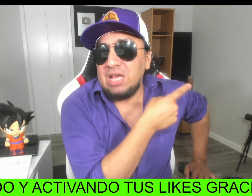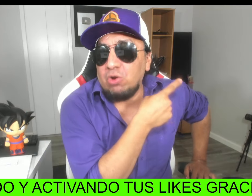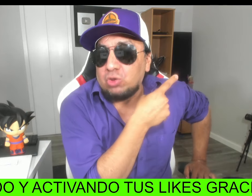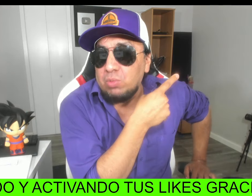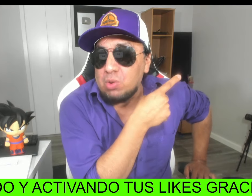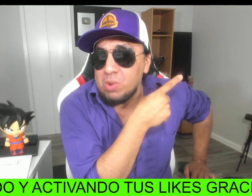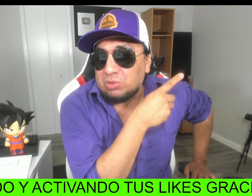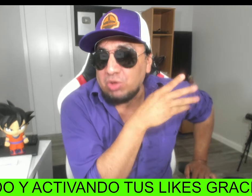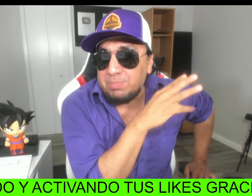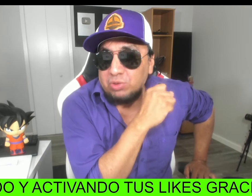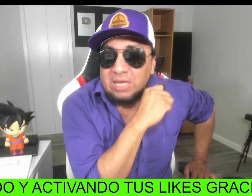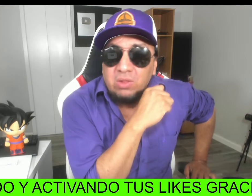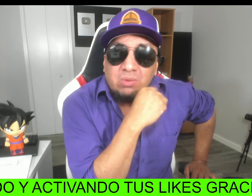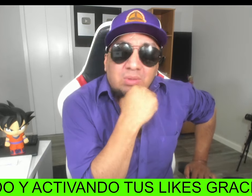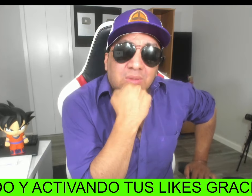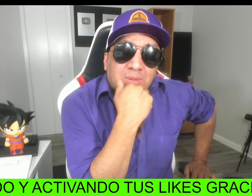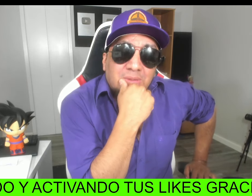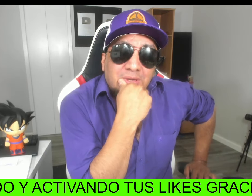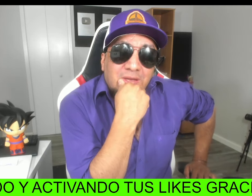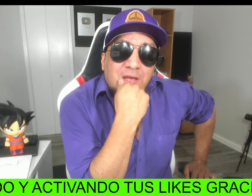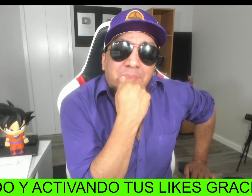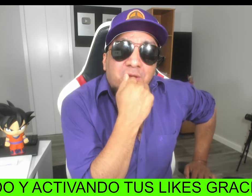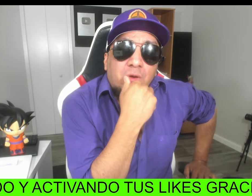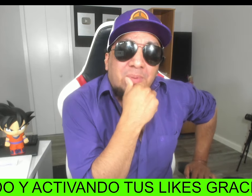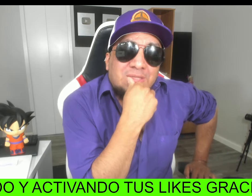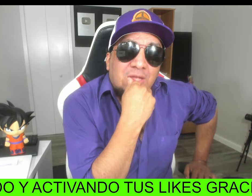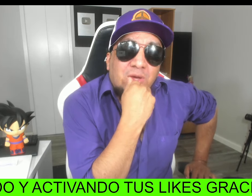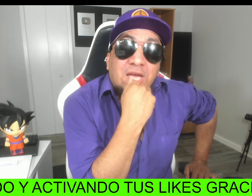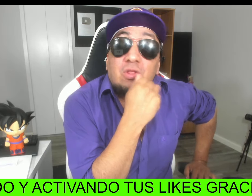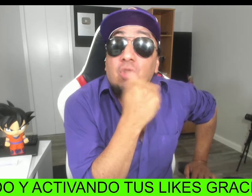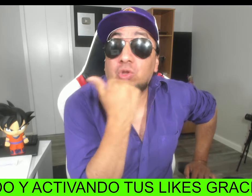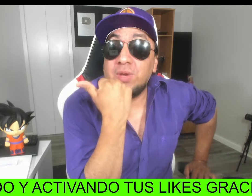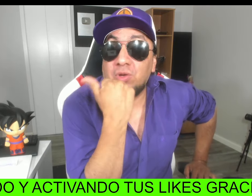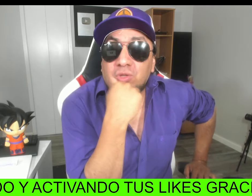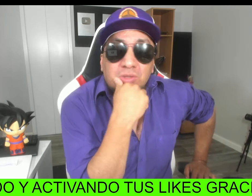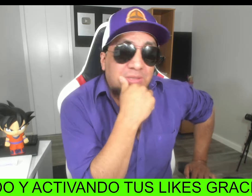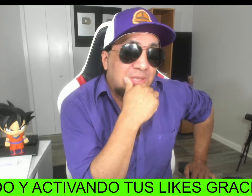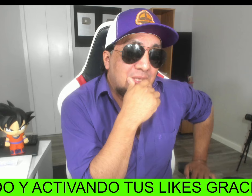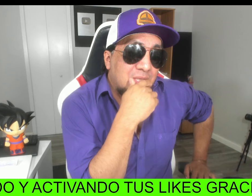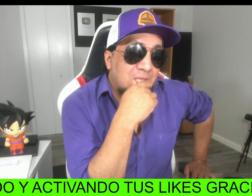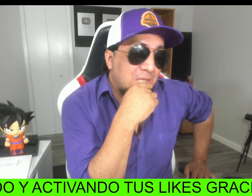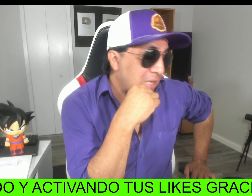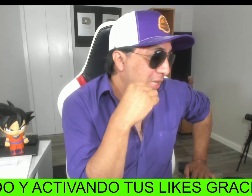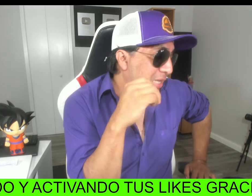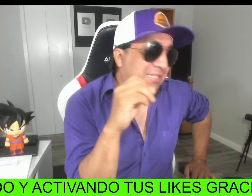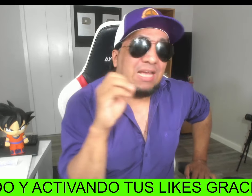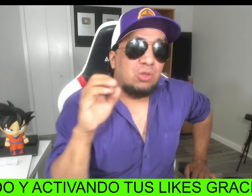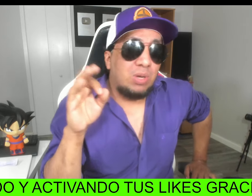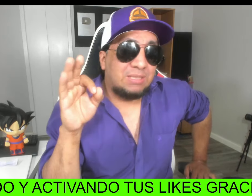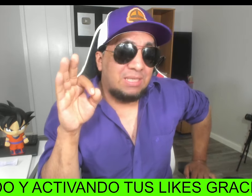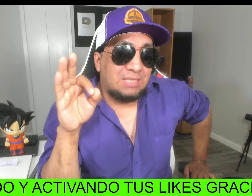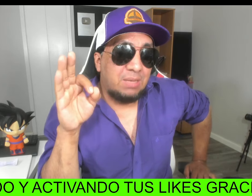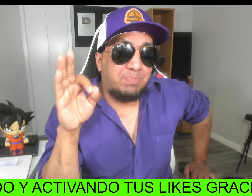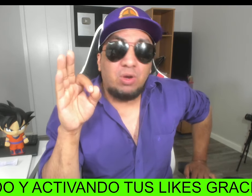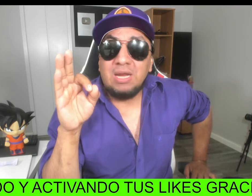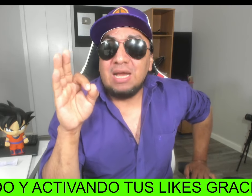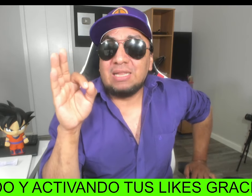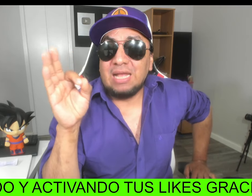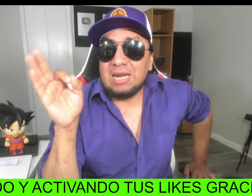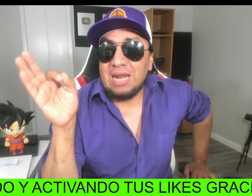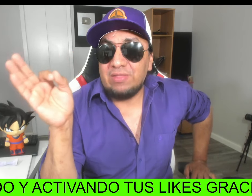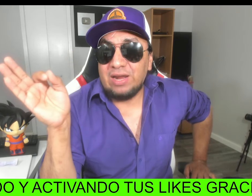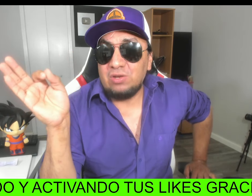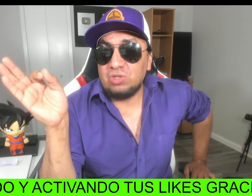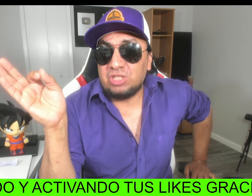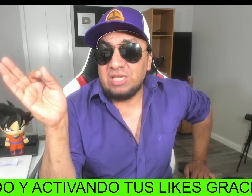FMLN obtuvo 4 diputados en el periodo pasado. Estos obtuvieron 2. Y siendo así, se ponen a